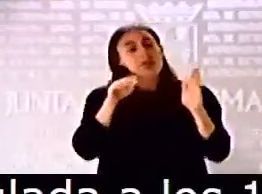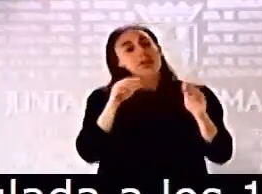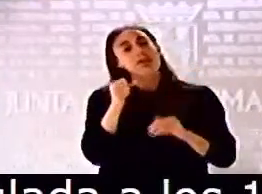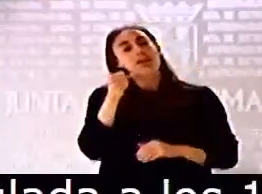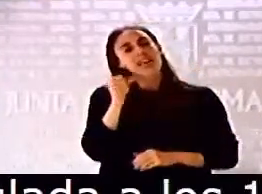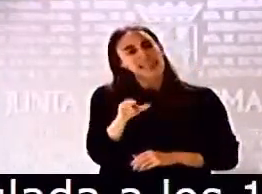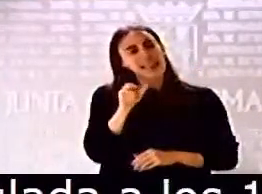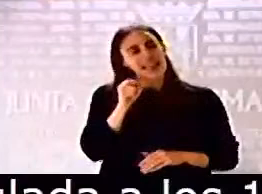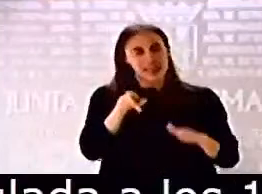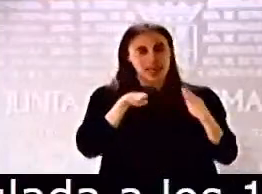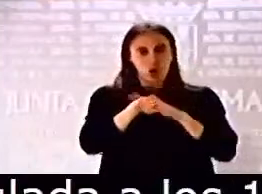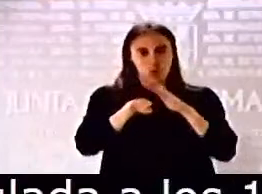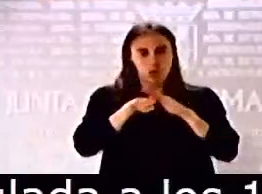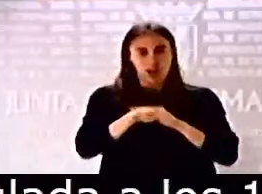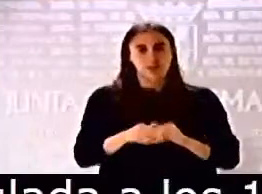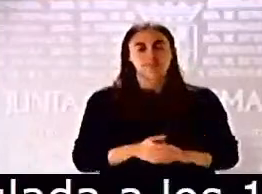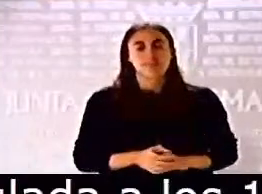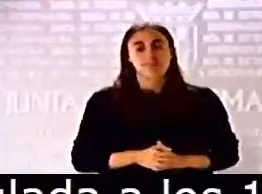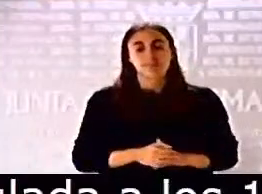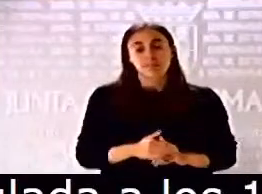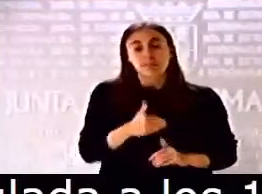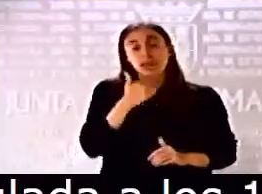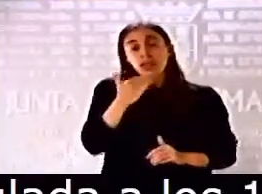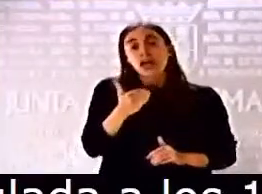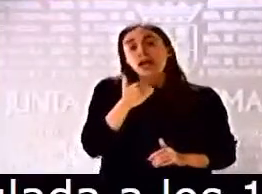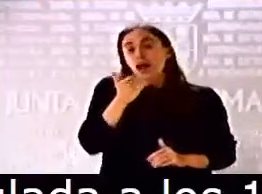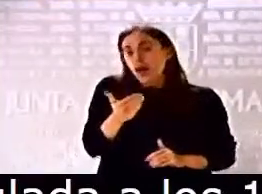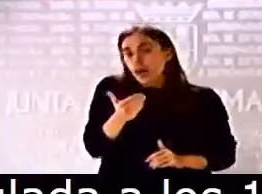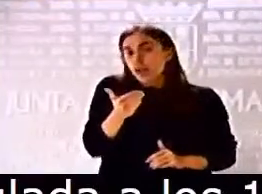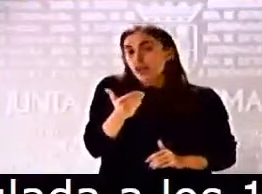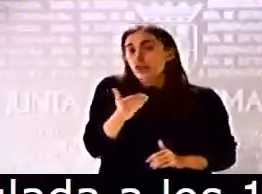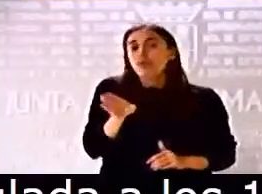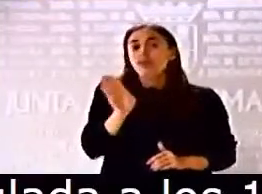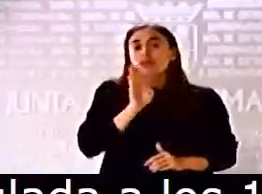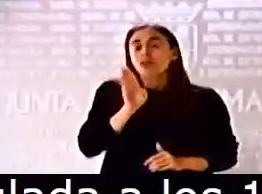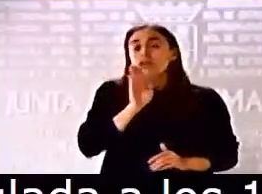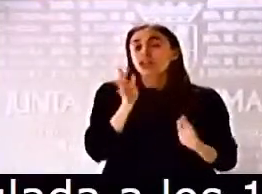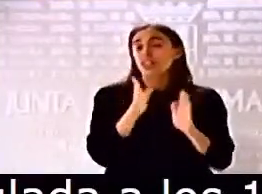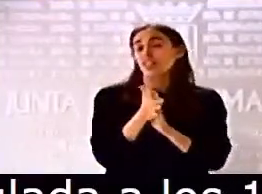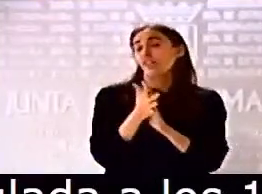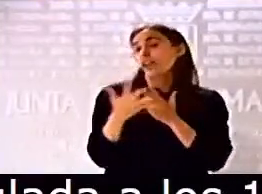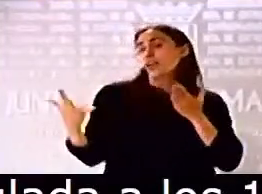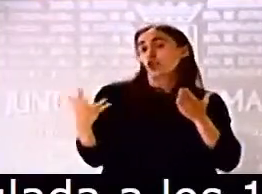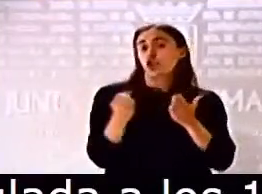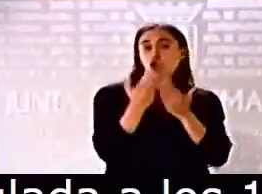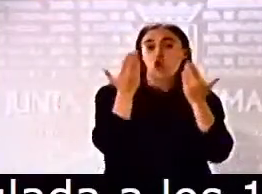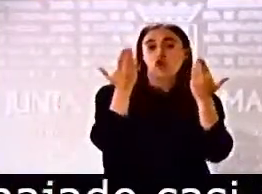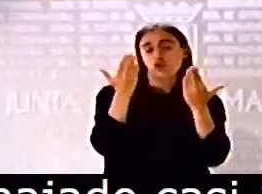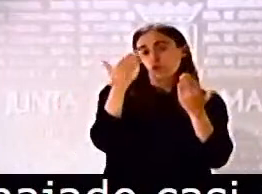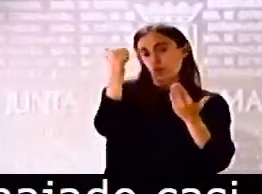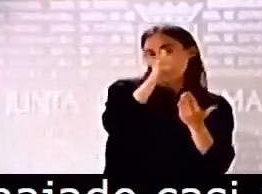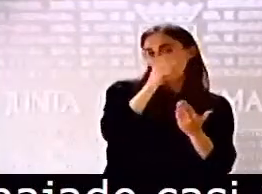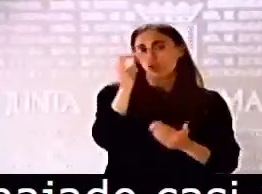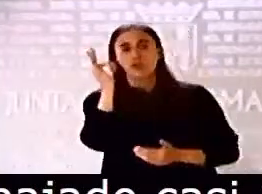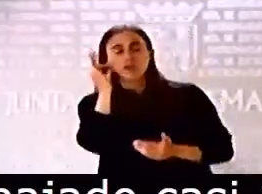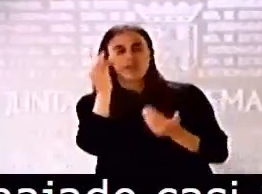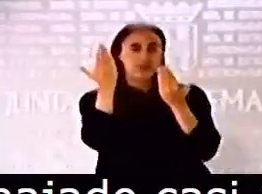acumulada. Algo, ya digo, que nos tenemos que felicitar todas y todos.